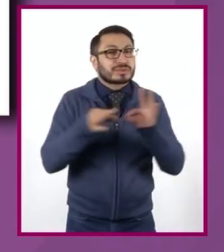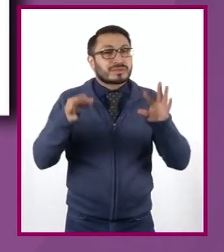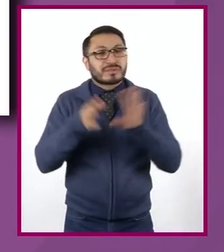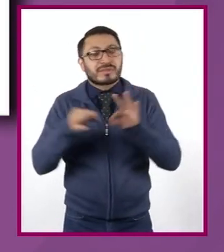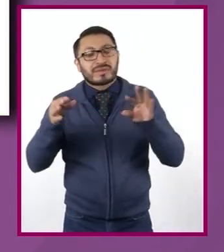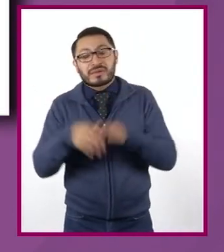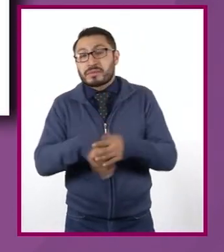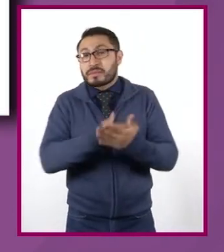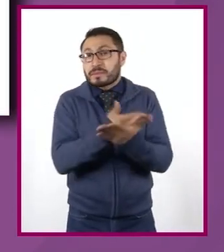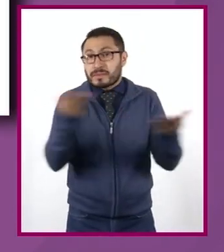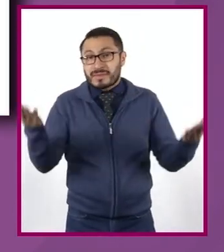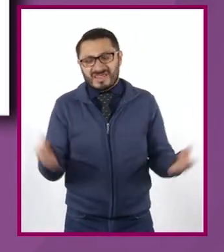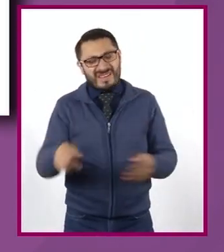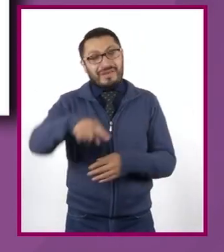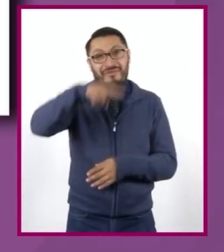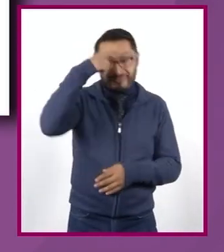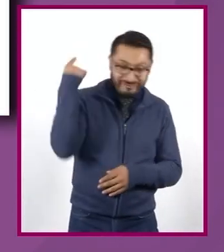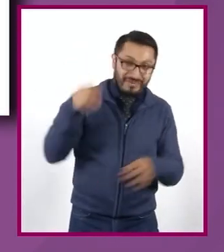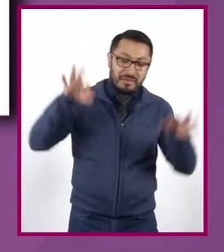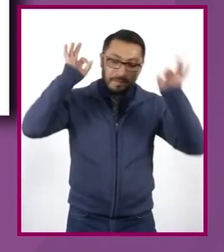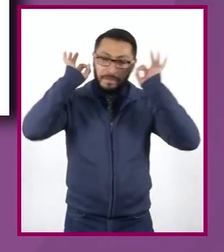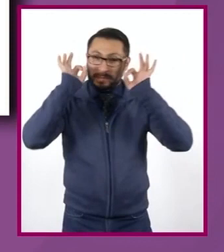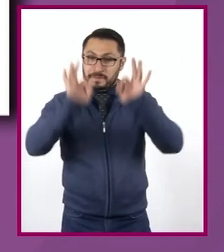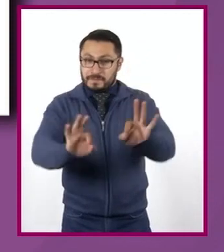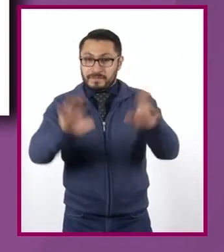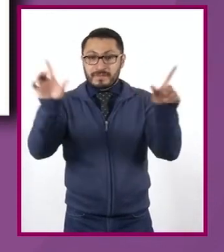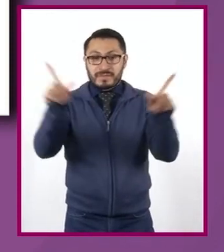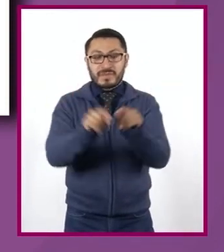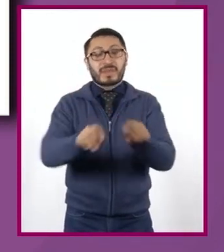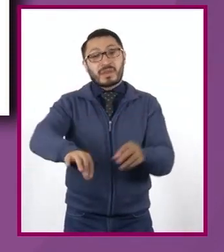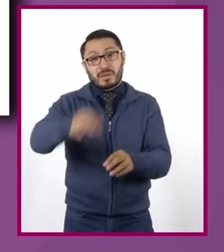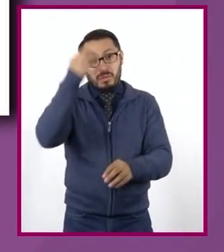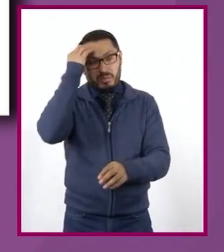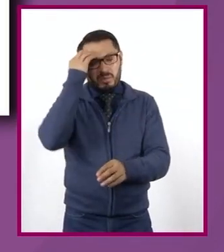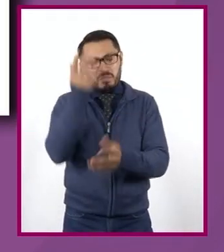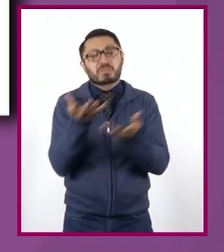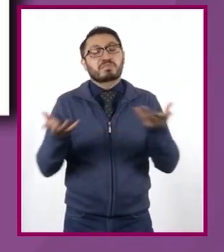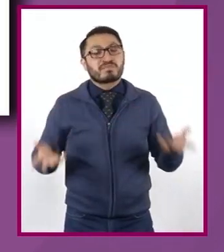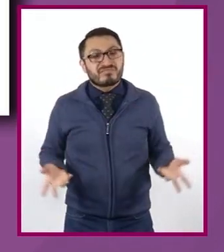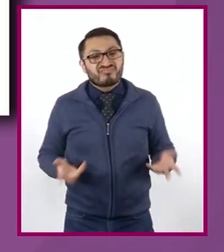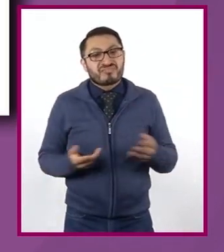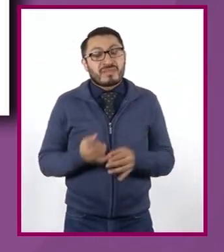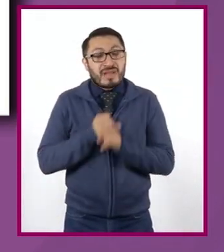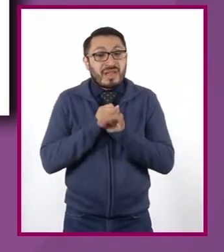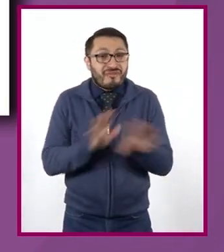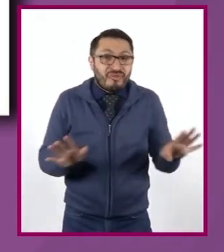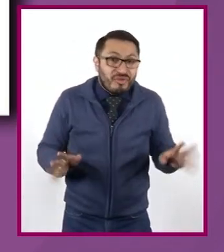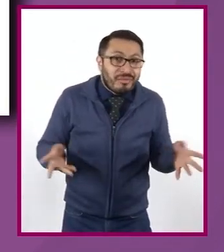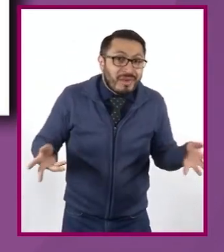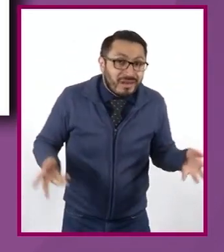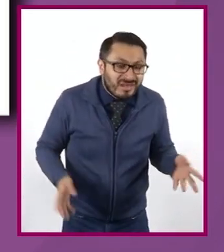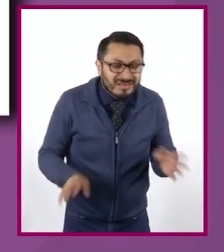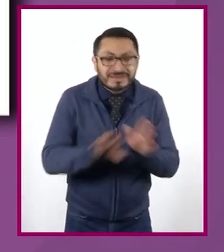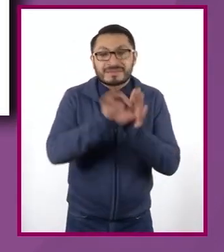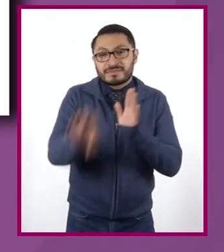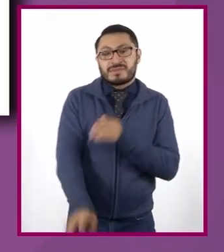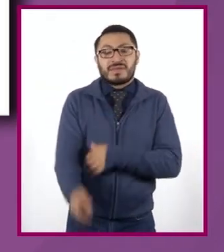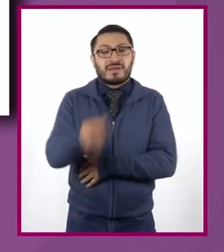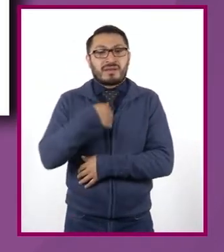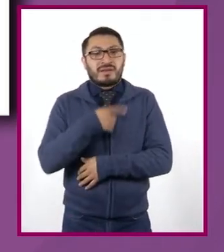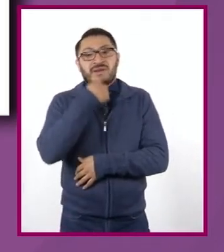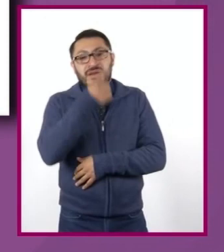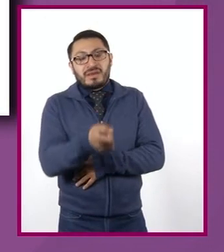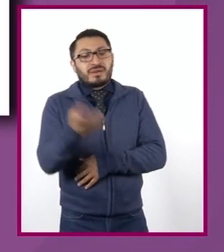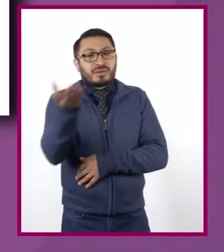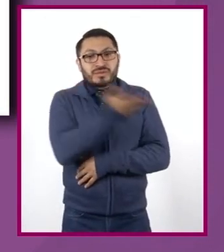nuestros alumnos en forma fácil y concreta este conocimiento? Bueno, por ejemplo, si yo les dijera,